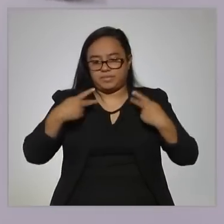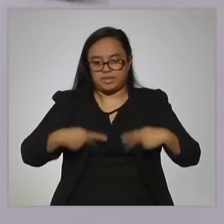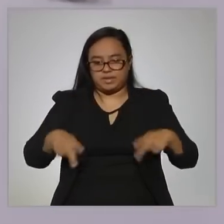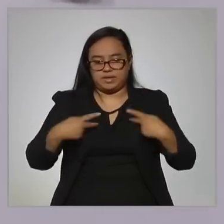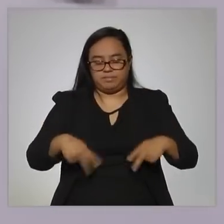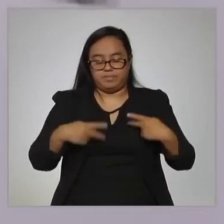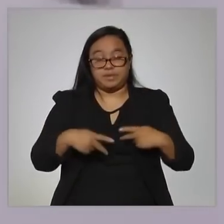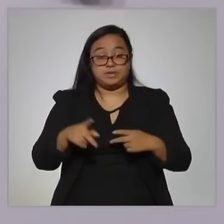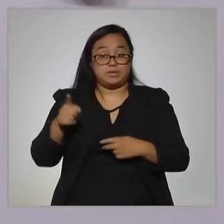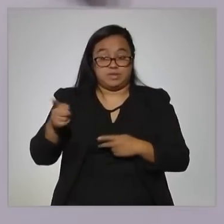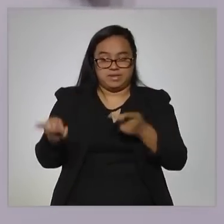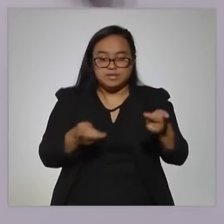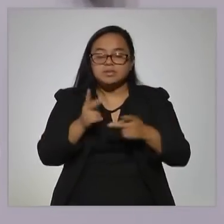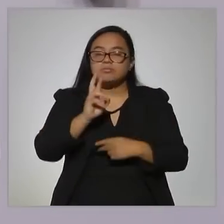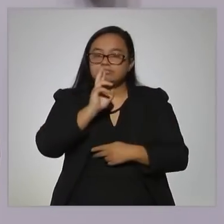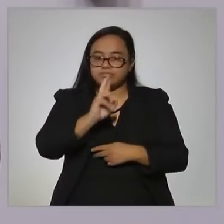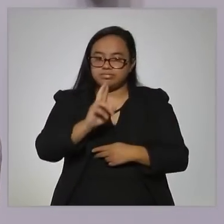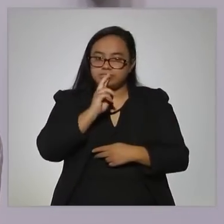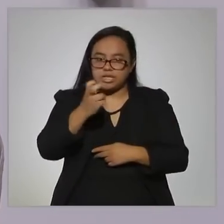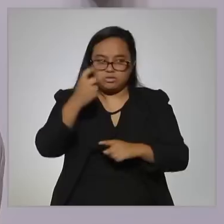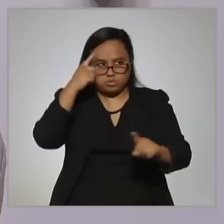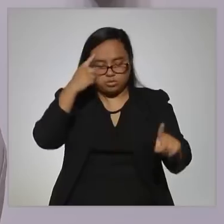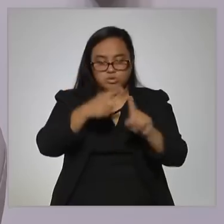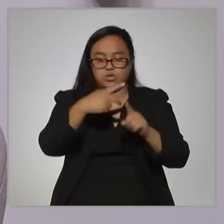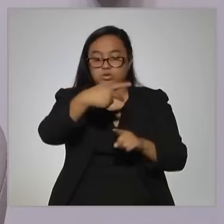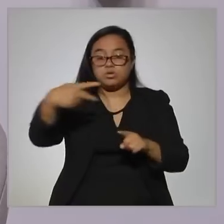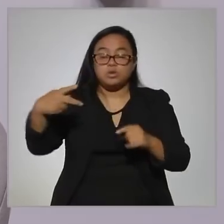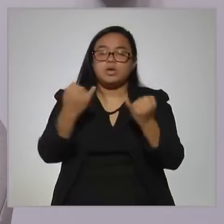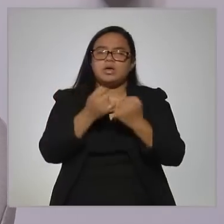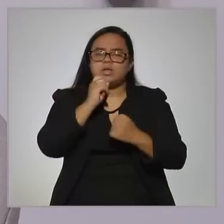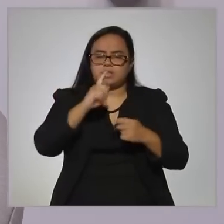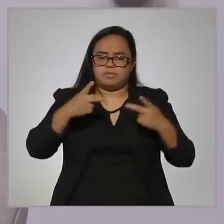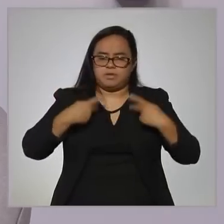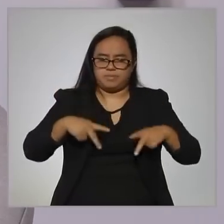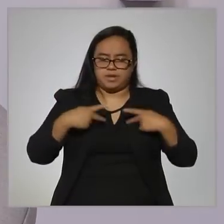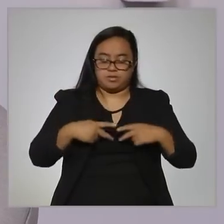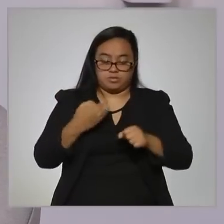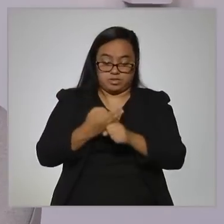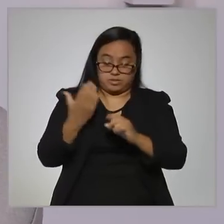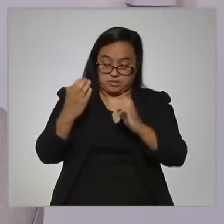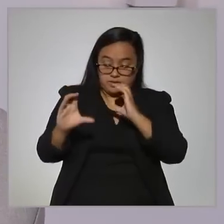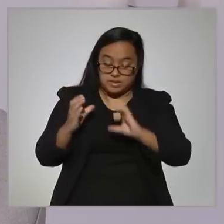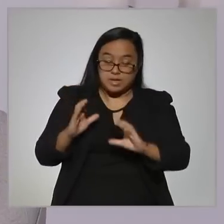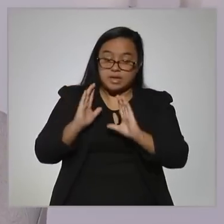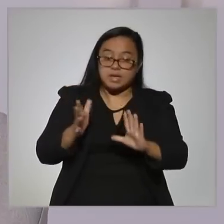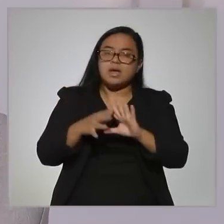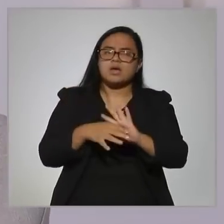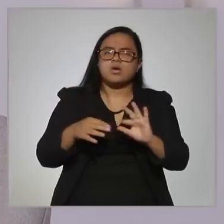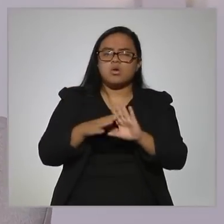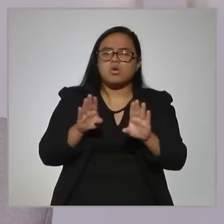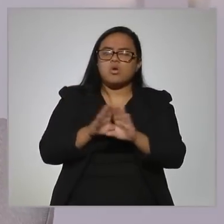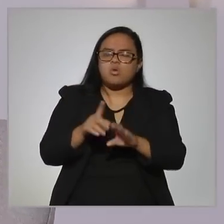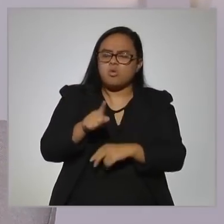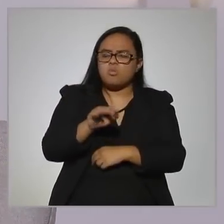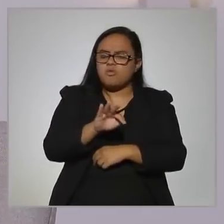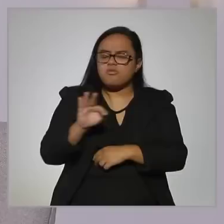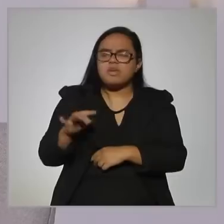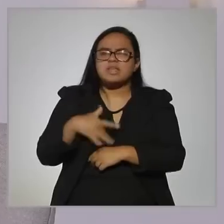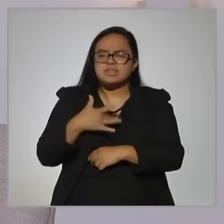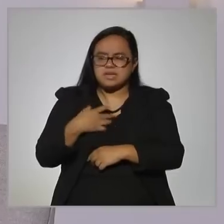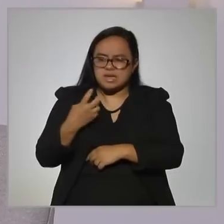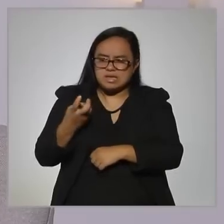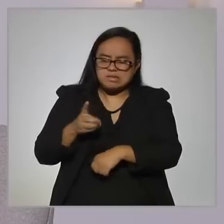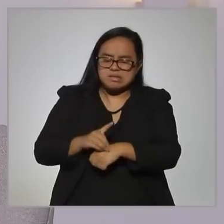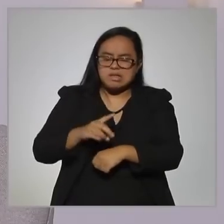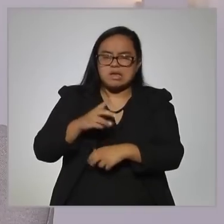justo nos contestaron este sondeo y que nos están diciendo sus propósitos, y a todas las personas que ya nos han escrito, que nos han dicho cómo han pasado estas fechas,